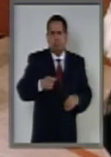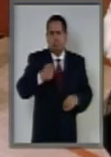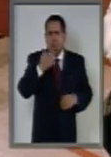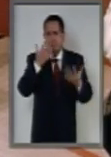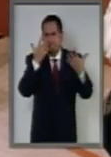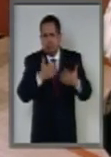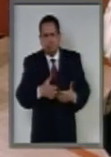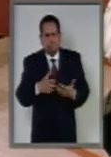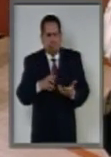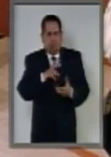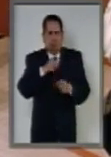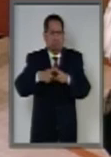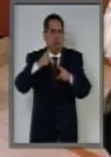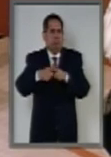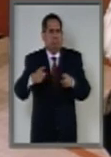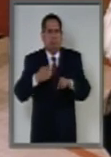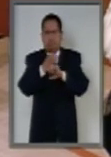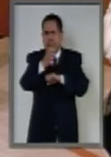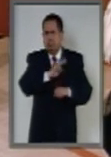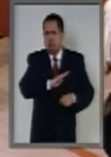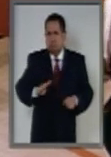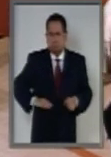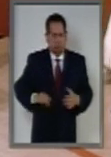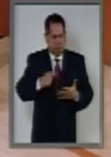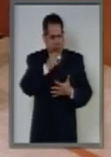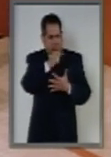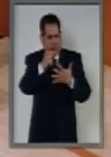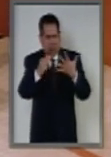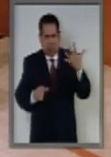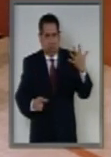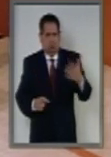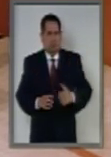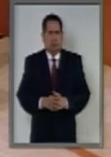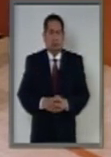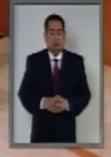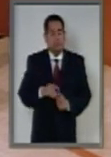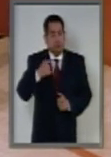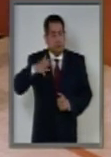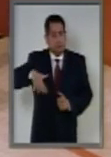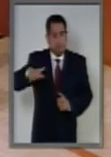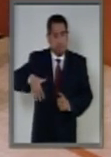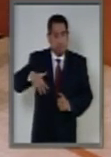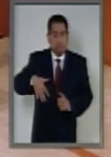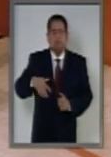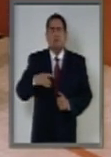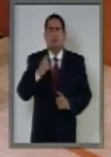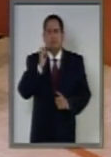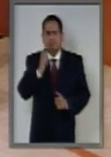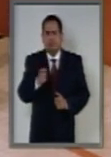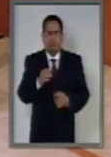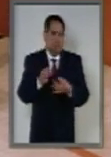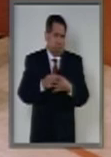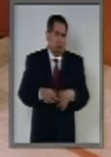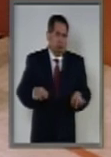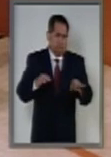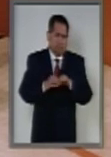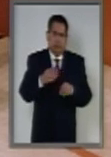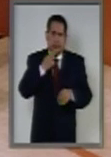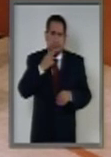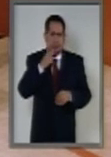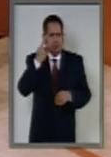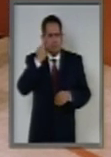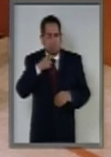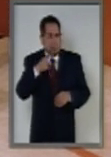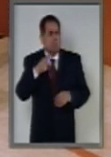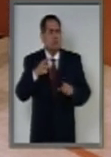estados y municipios, entre otras operaciones. Lo anterior resulta muy importante para realizar